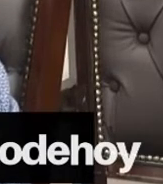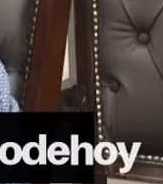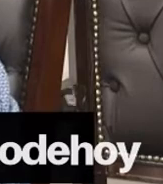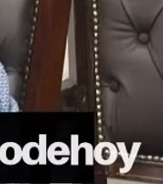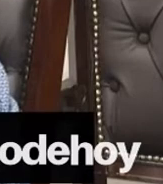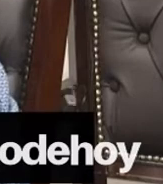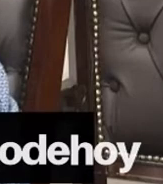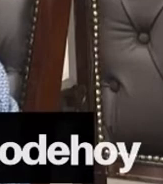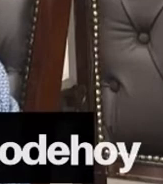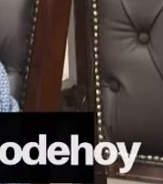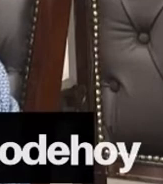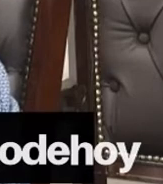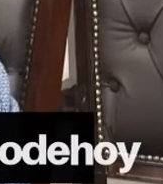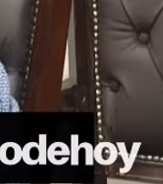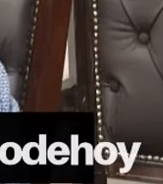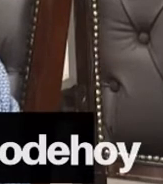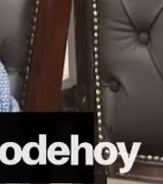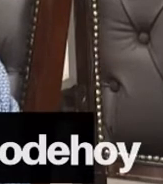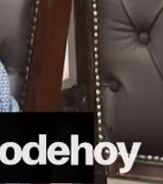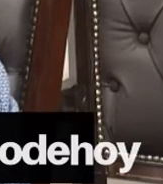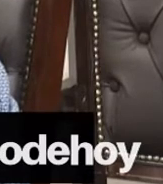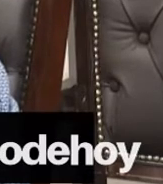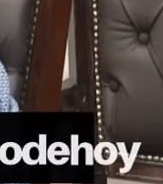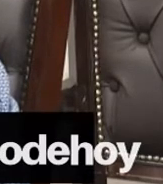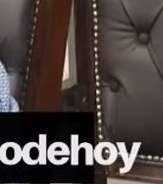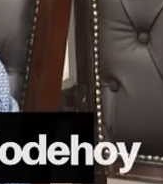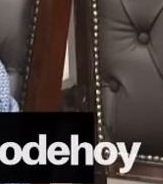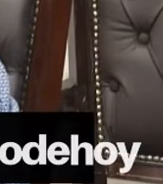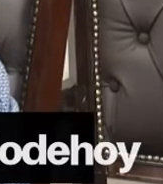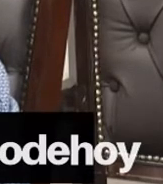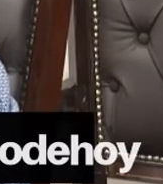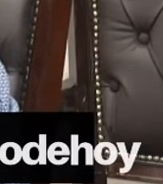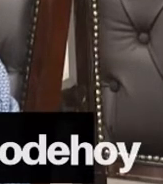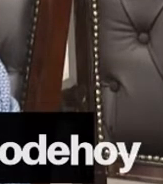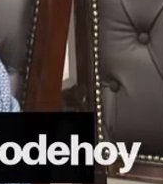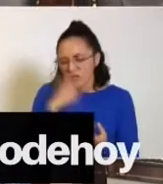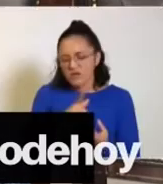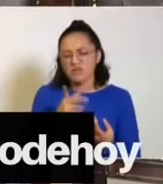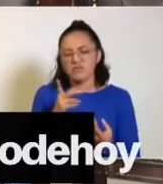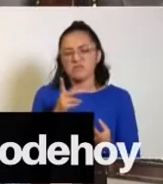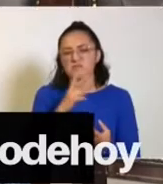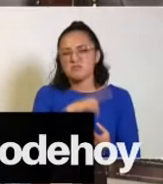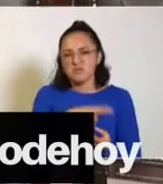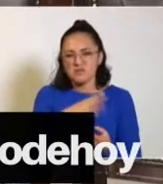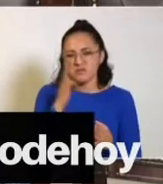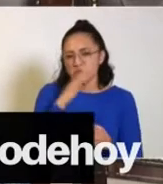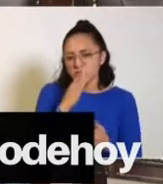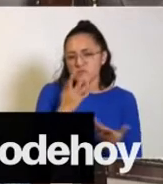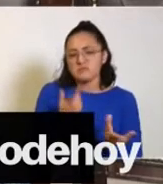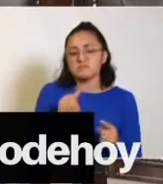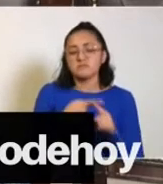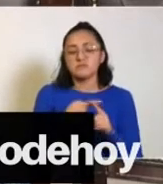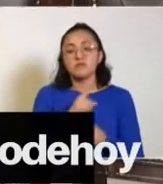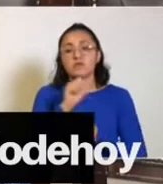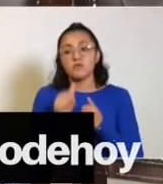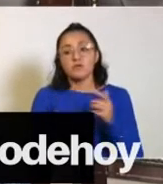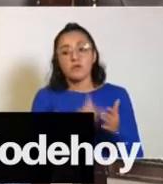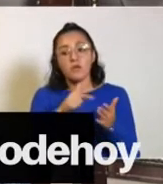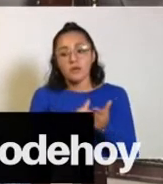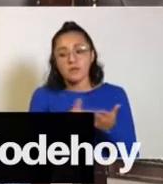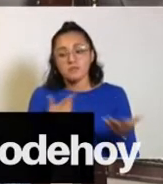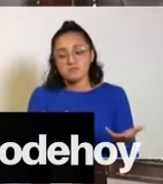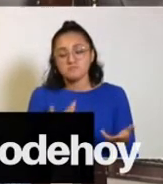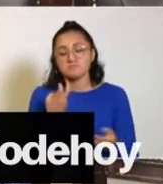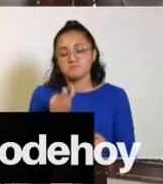falsificadas alteradas contaminadas o adulteradas ya sea en establecimientos o en cualquier otro